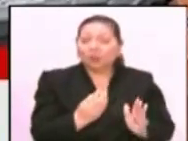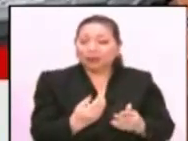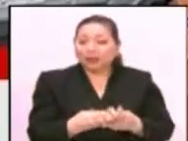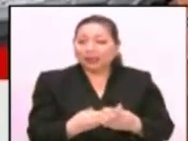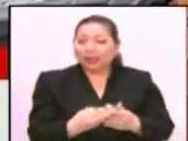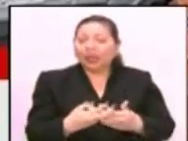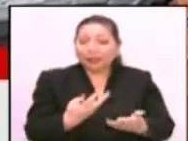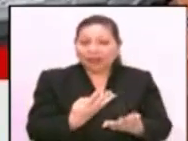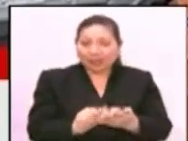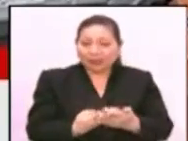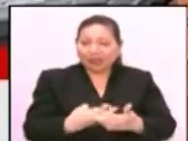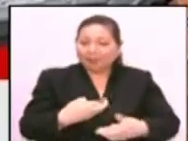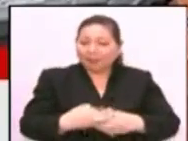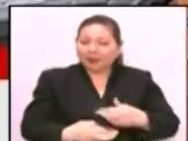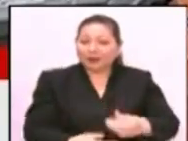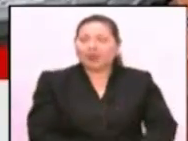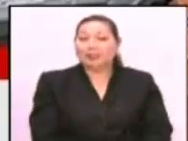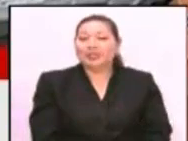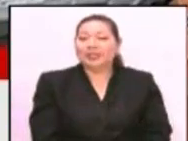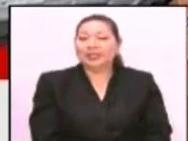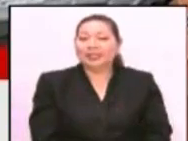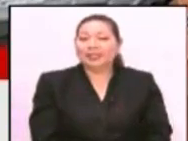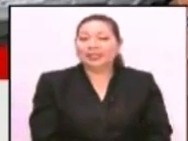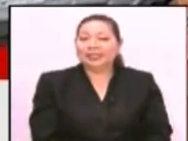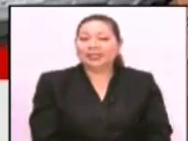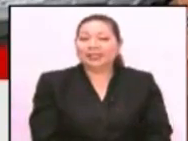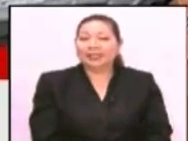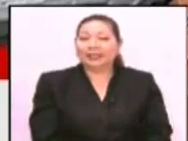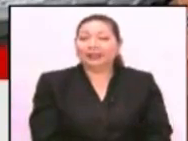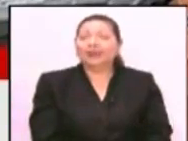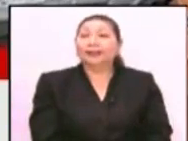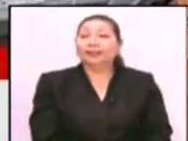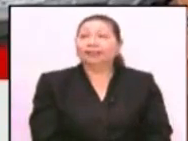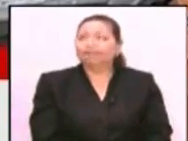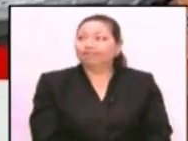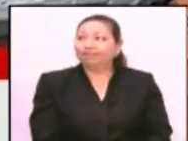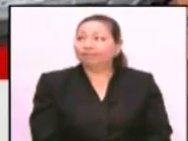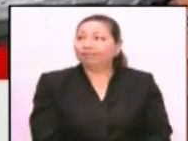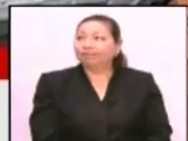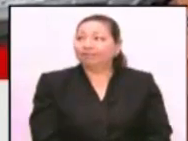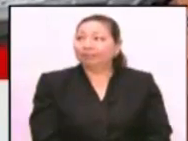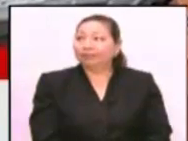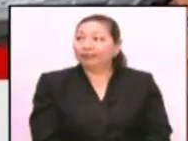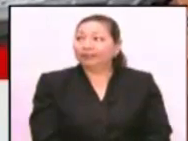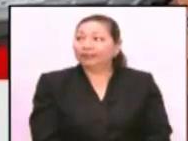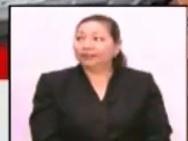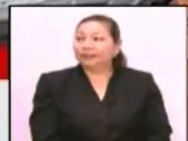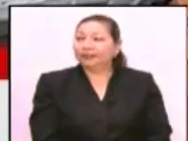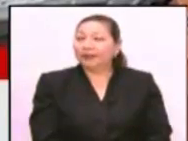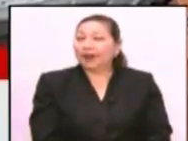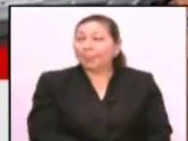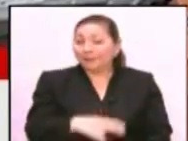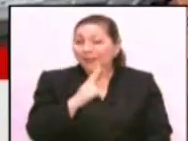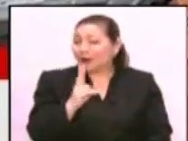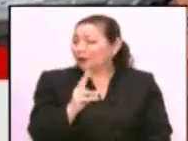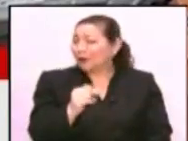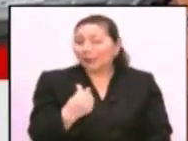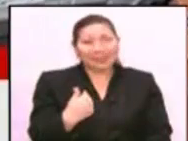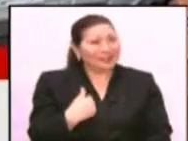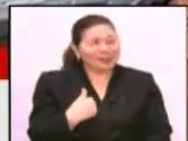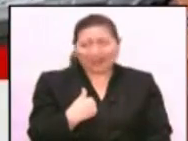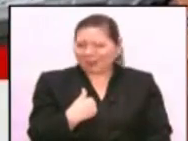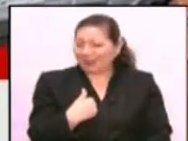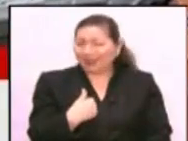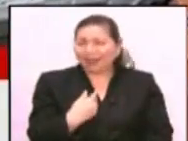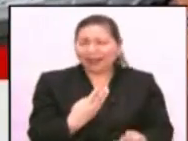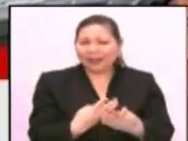cárceles productivas. Pasemos. Pasemos. En efecto, presidente, el Perú no es que no tenga penales,